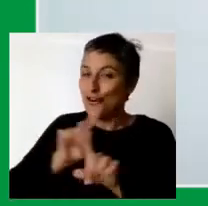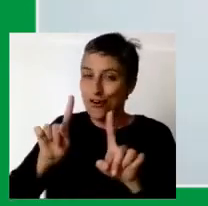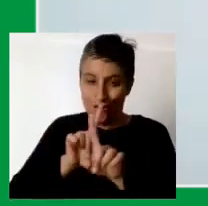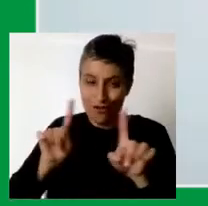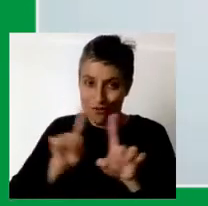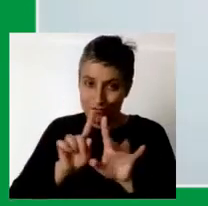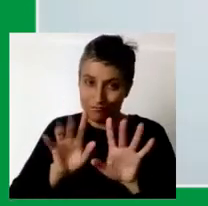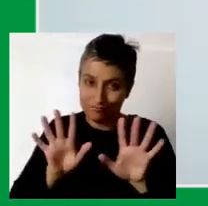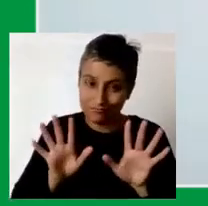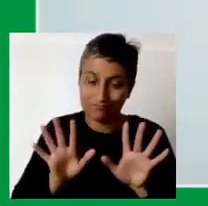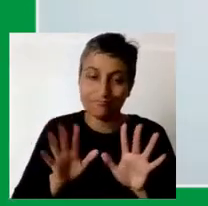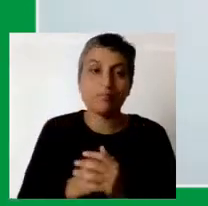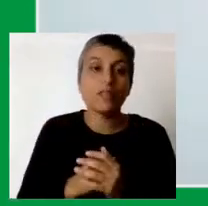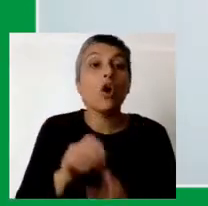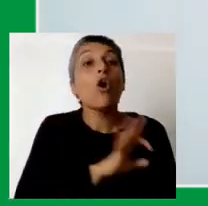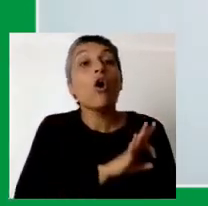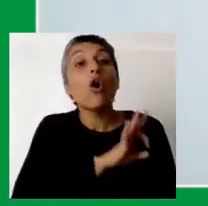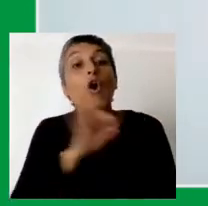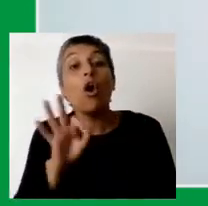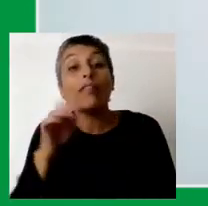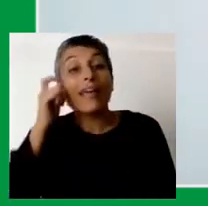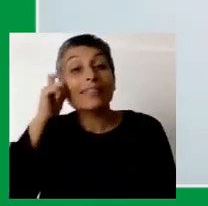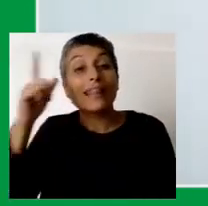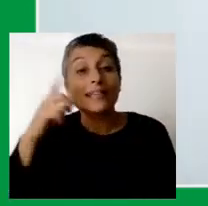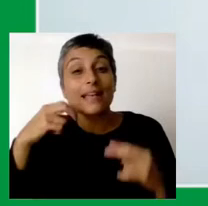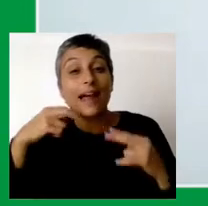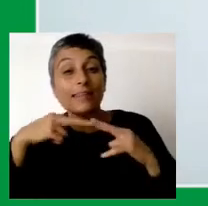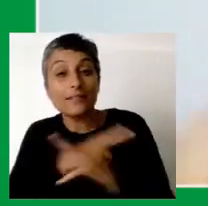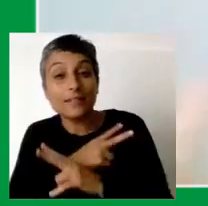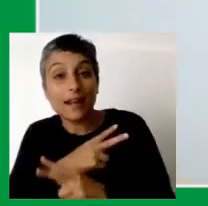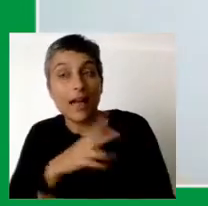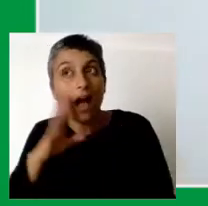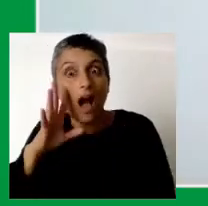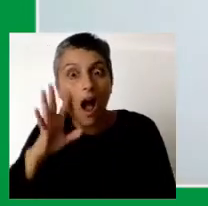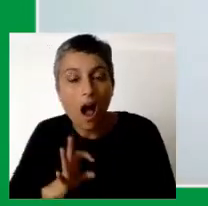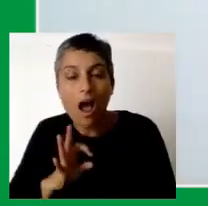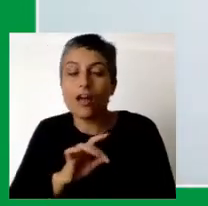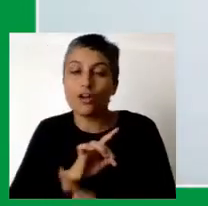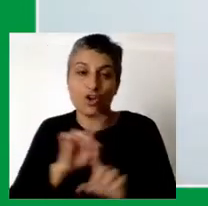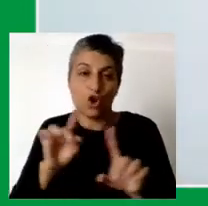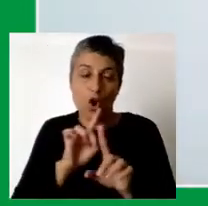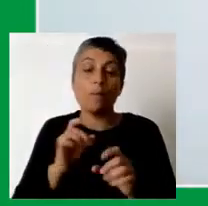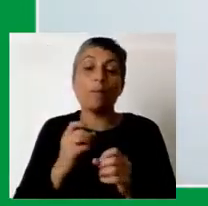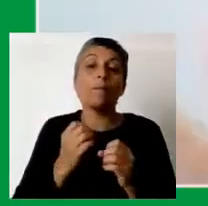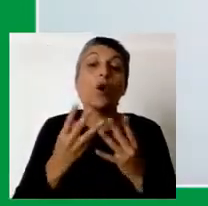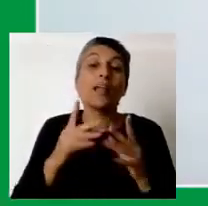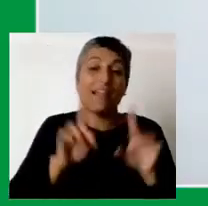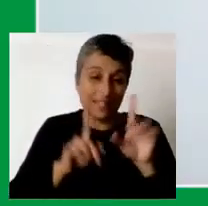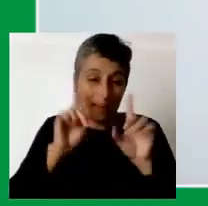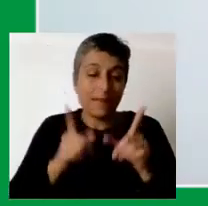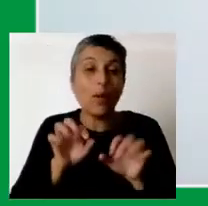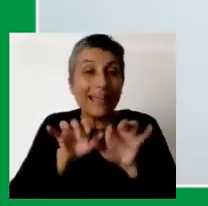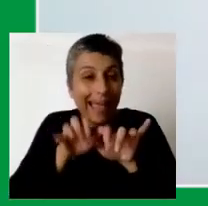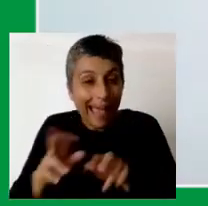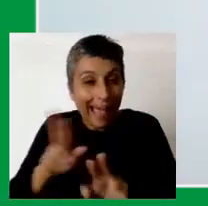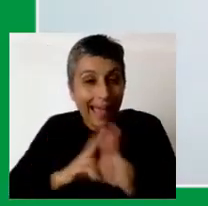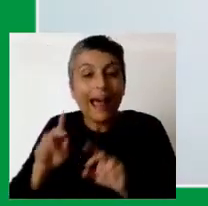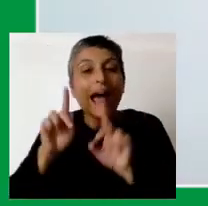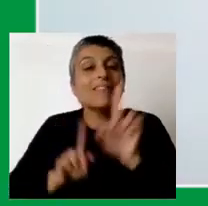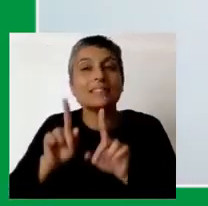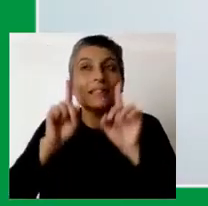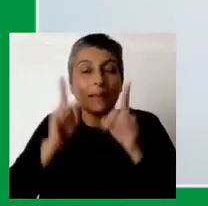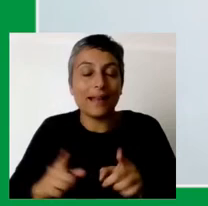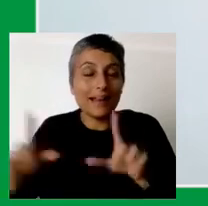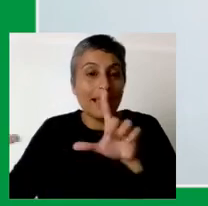del chat GPT o de la inteligencia artificial que sea, porque también hay para generar imágenes. Pero nos vamos a centrar en